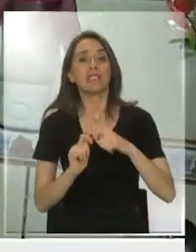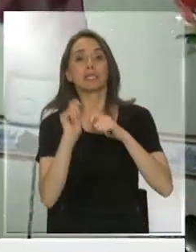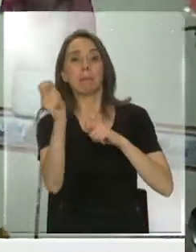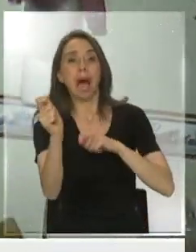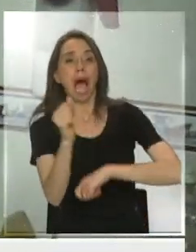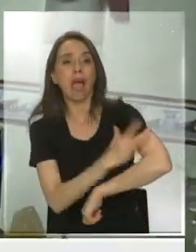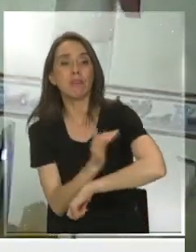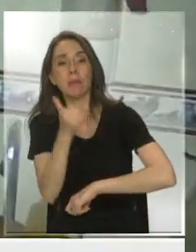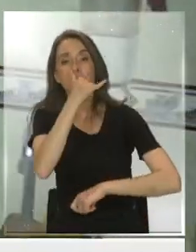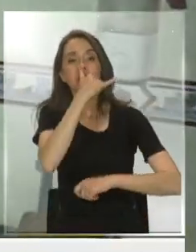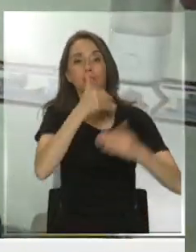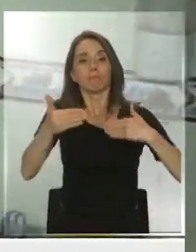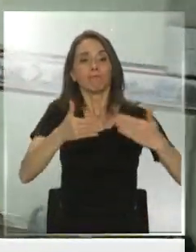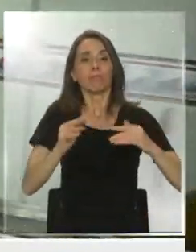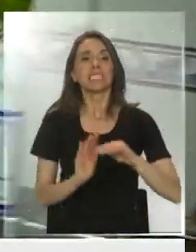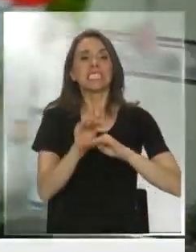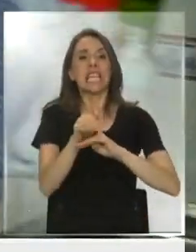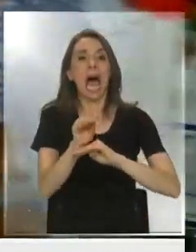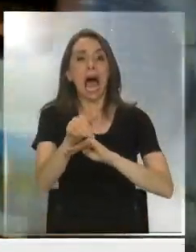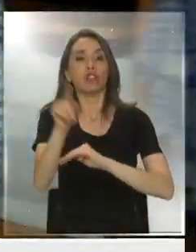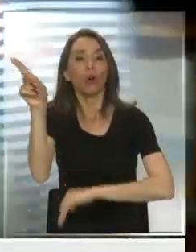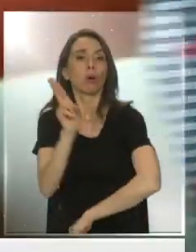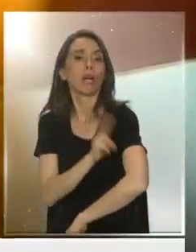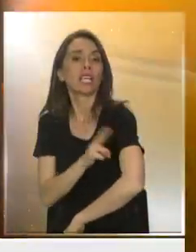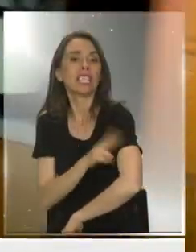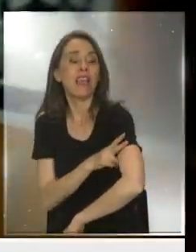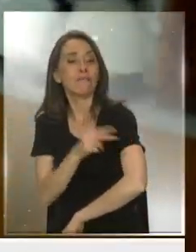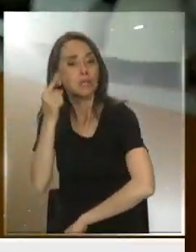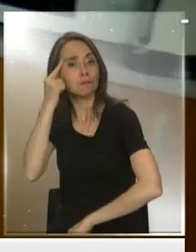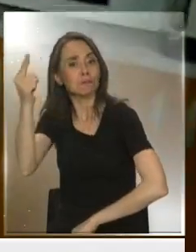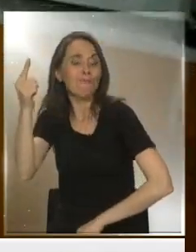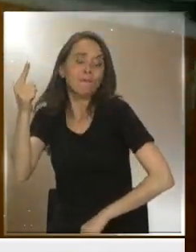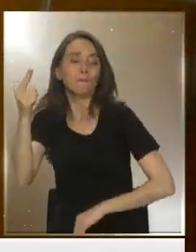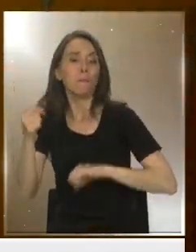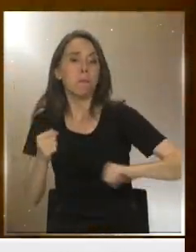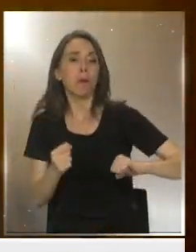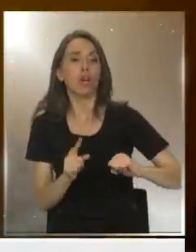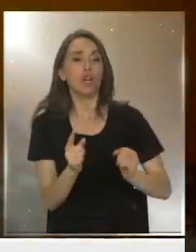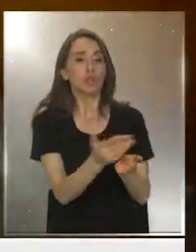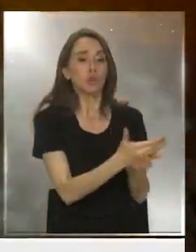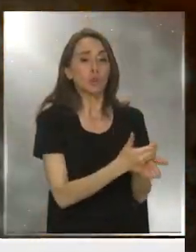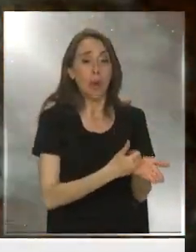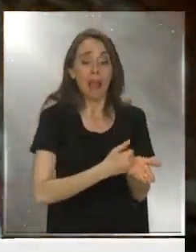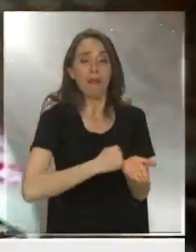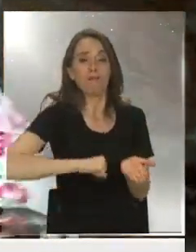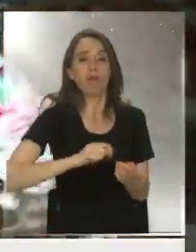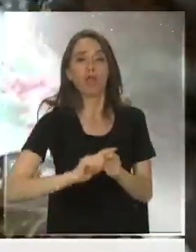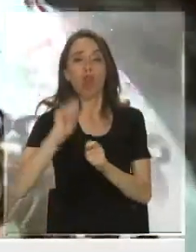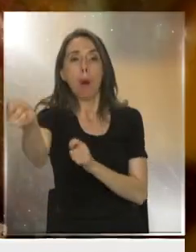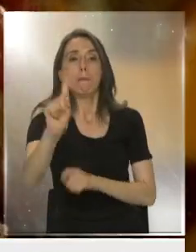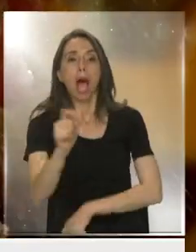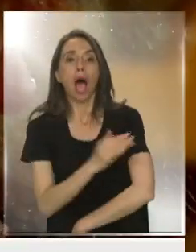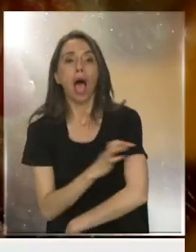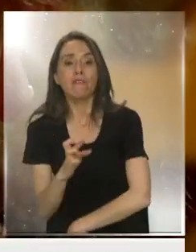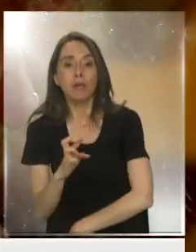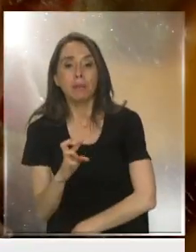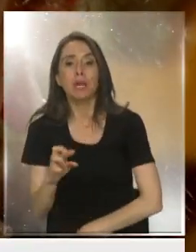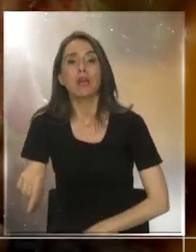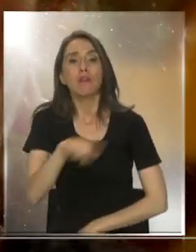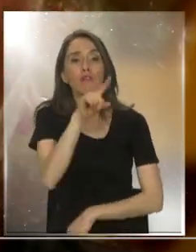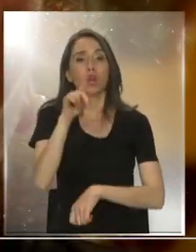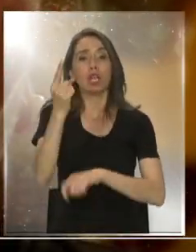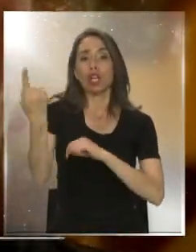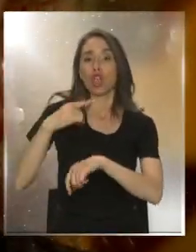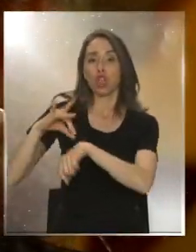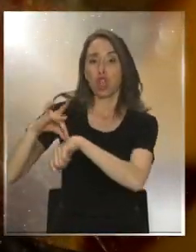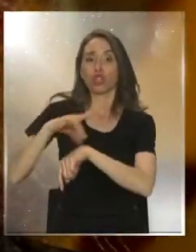cotizaciones, producto de jefes que simplemente decidieron arbitrariamente no pagarlas. De nuevo me mandaron aquí, a Kini,